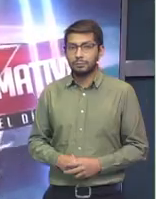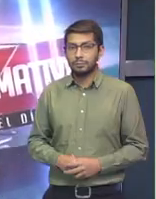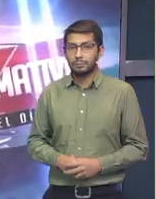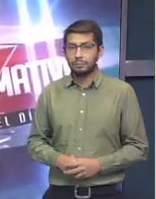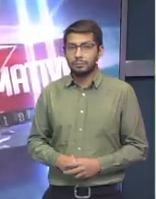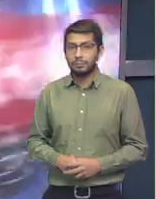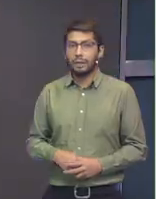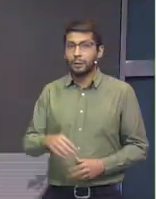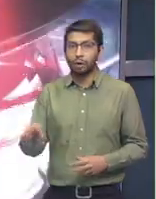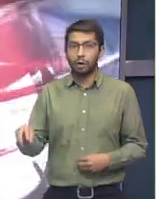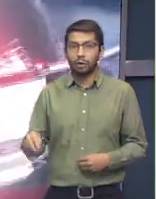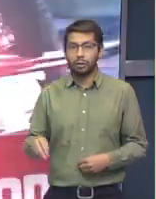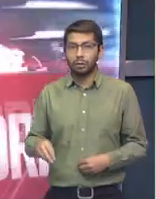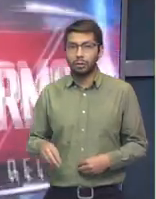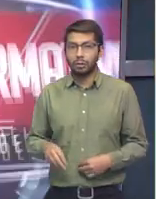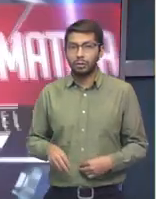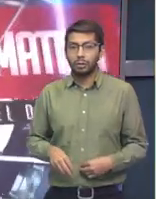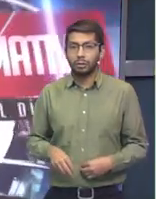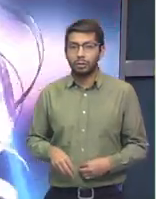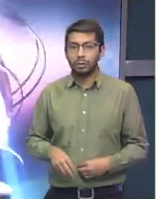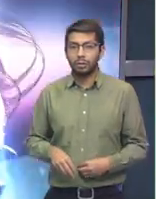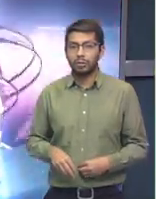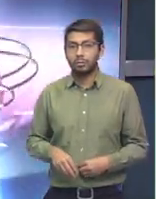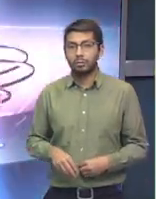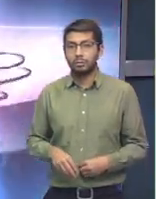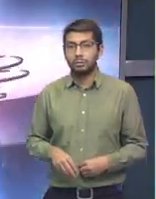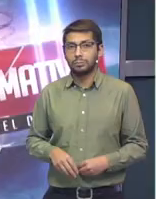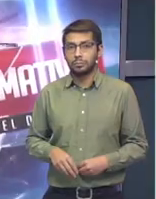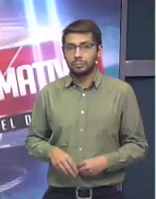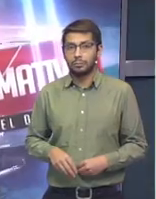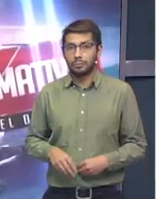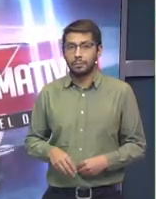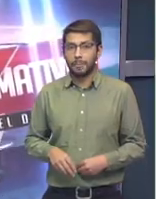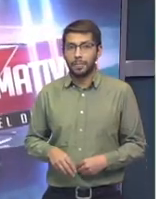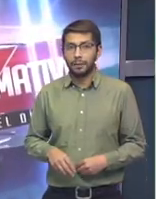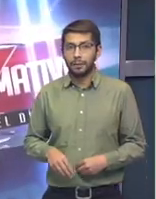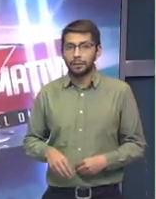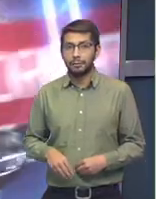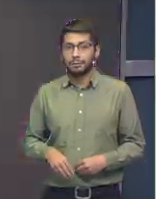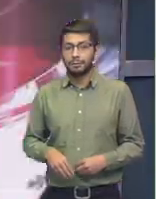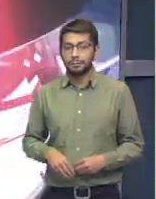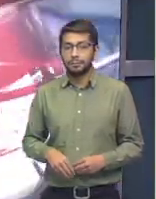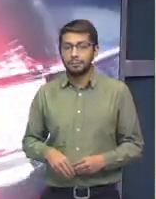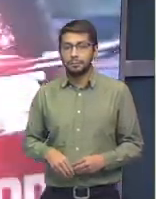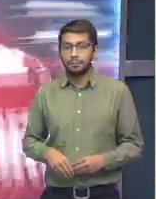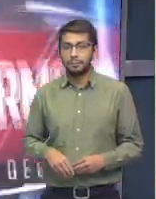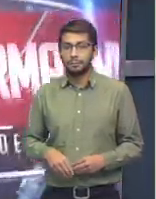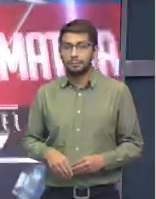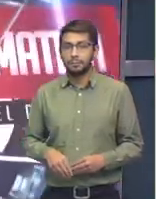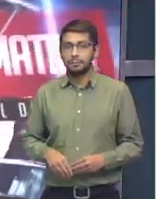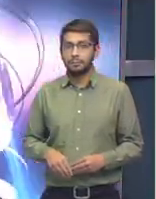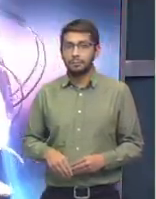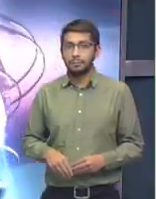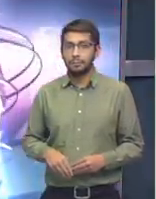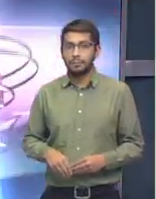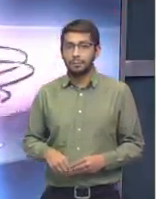la vacunación. Uh-huh. No queremos que ningún impedimento para que puedan llegar a tener la vacuna los pacientes